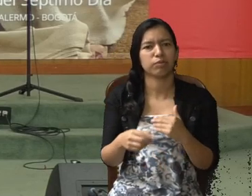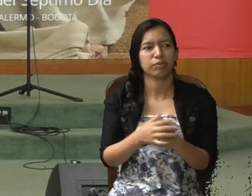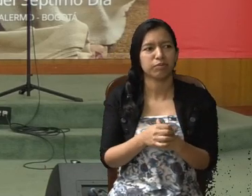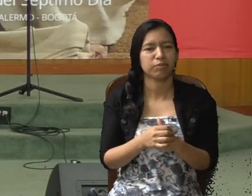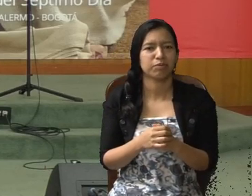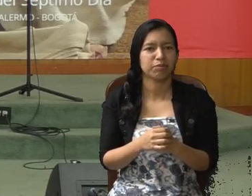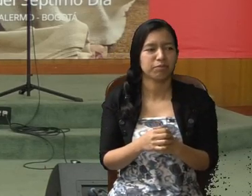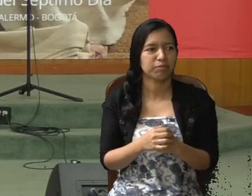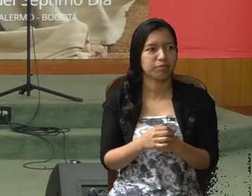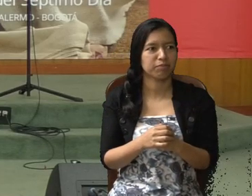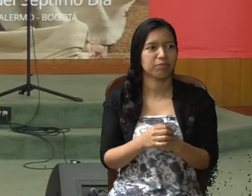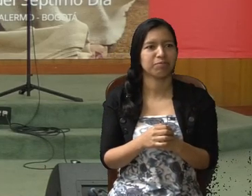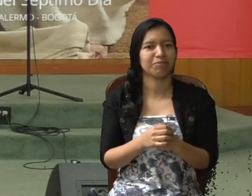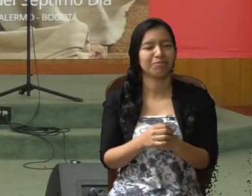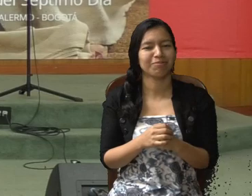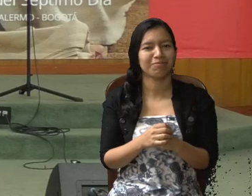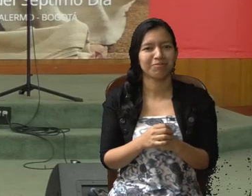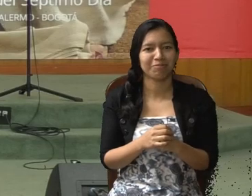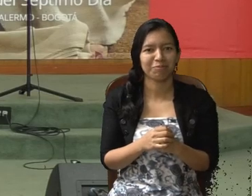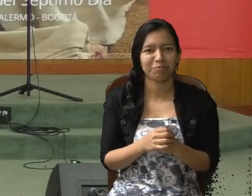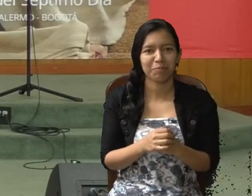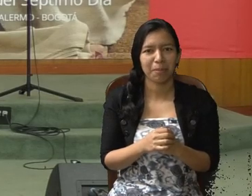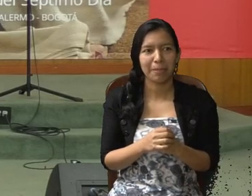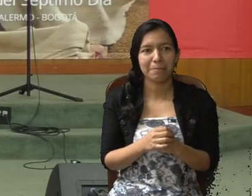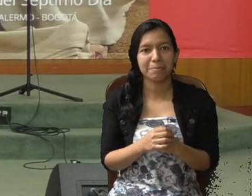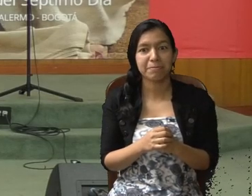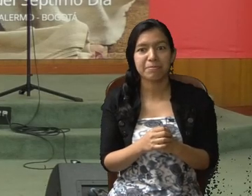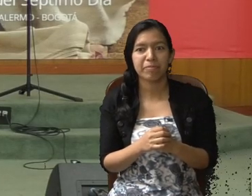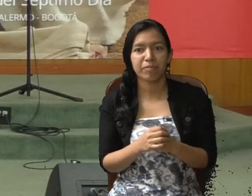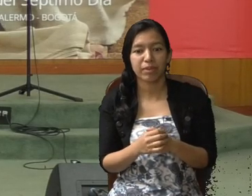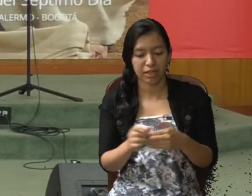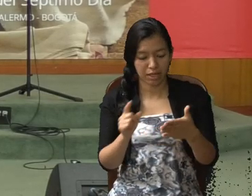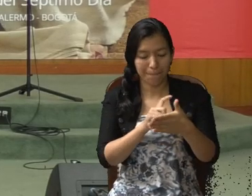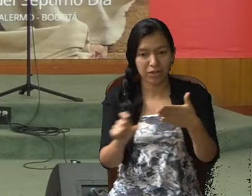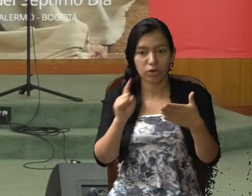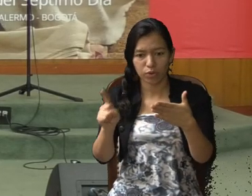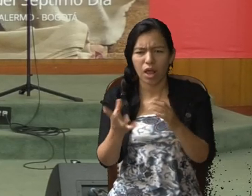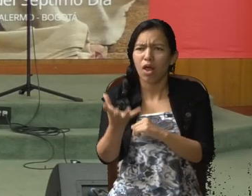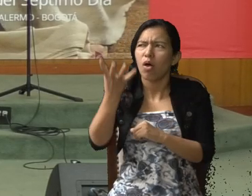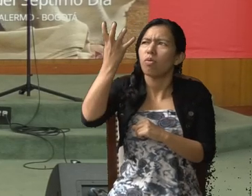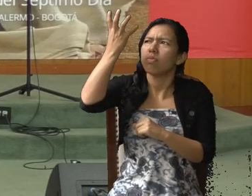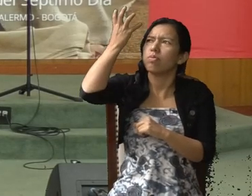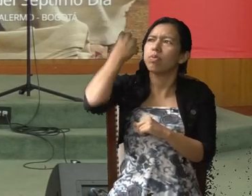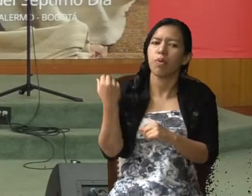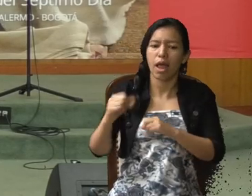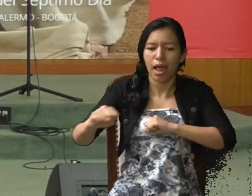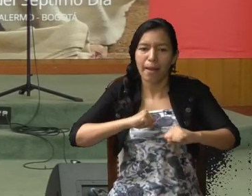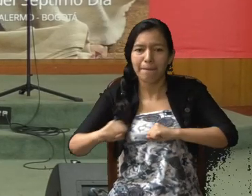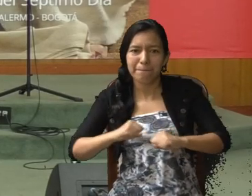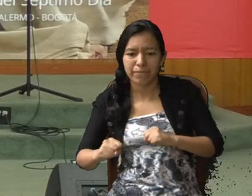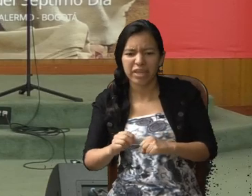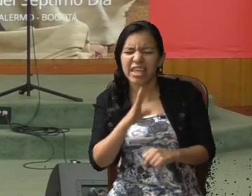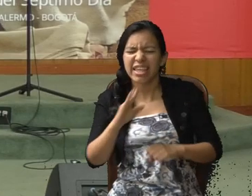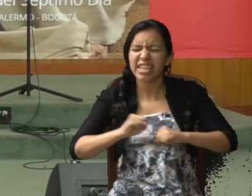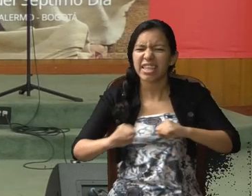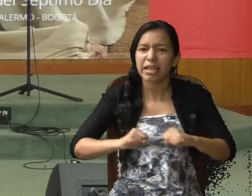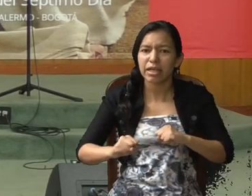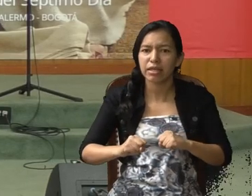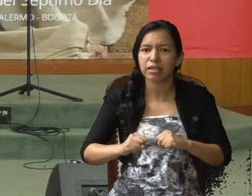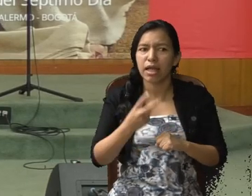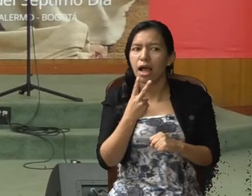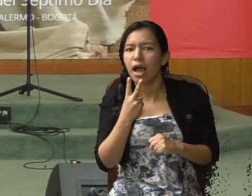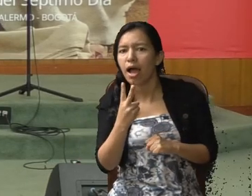en las modalidades que utiliza. Dice Juan capítulo 1, versículo 1, en el principio era el verbo. ¿Quién es el verbo? No